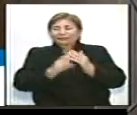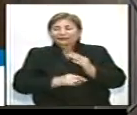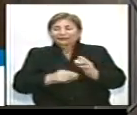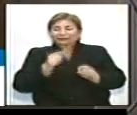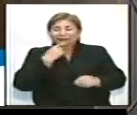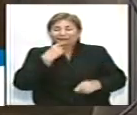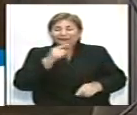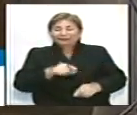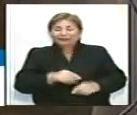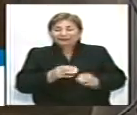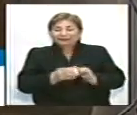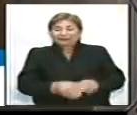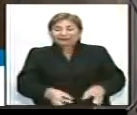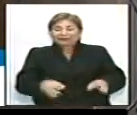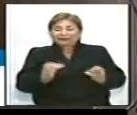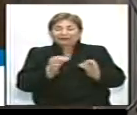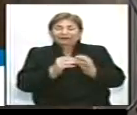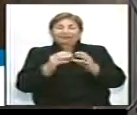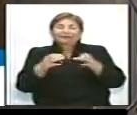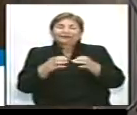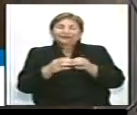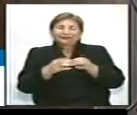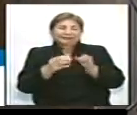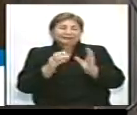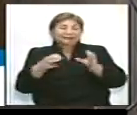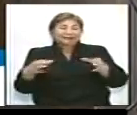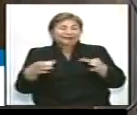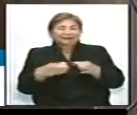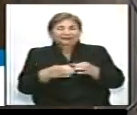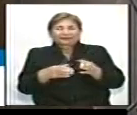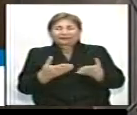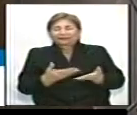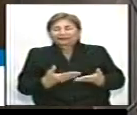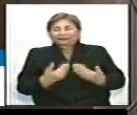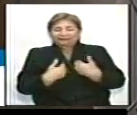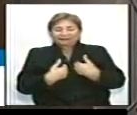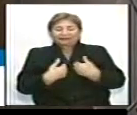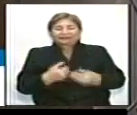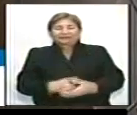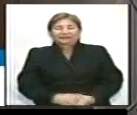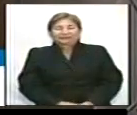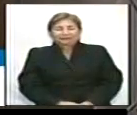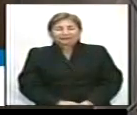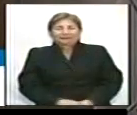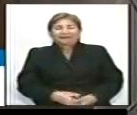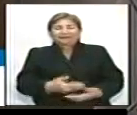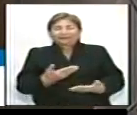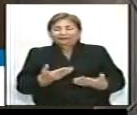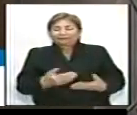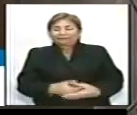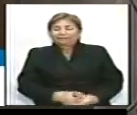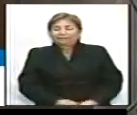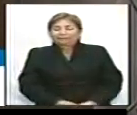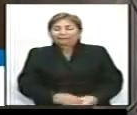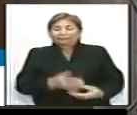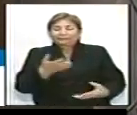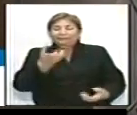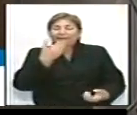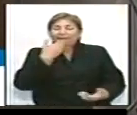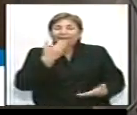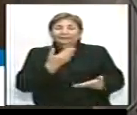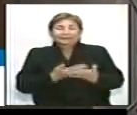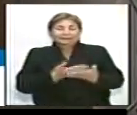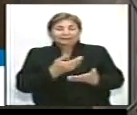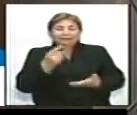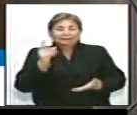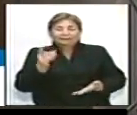esta importante comisión de nuestro Congreso de la República tiene en cartera. Quiero agradecer también